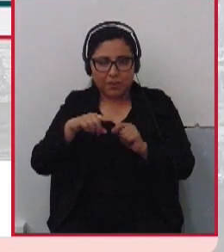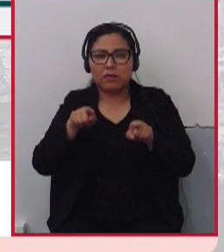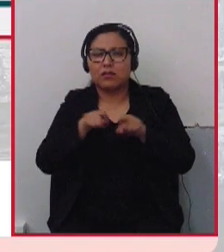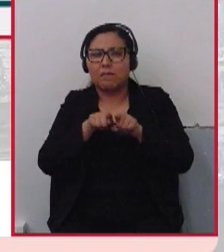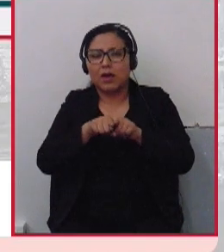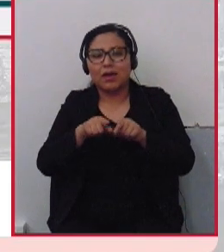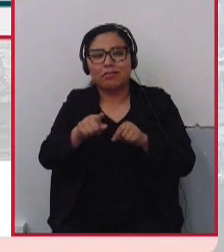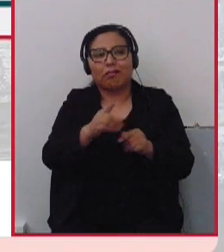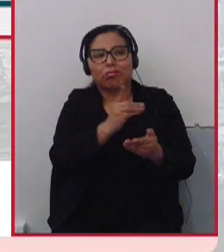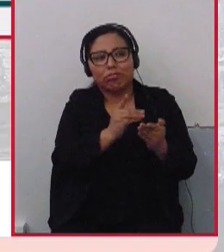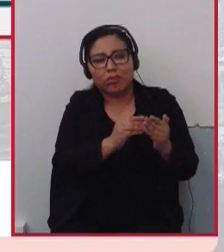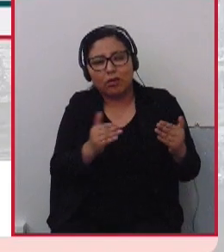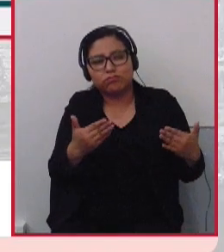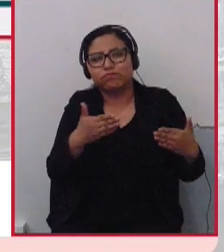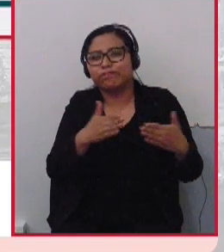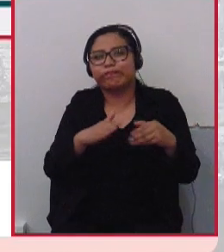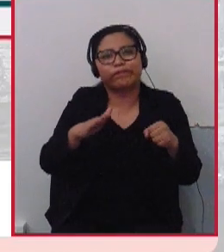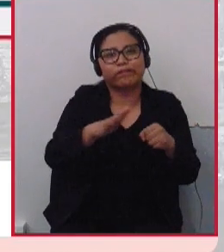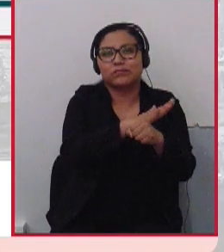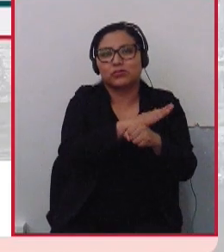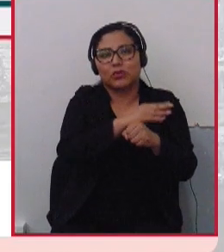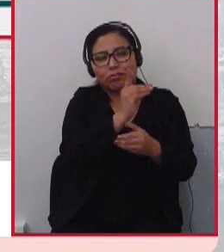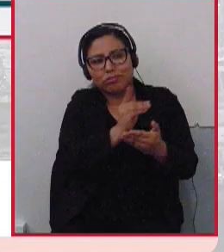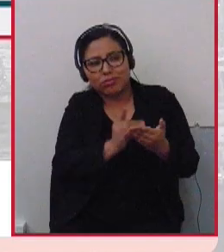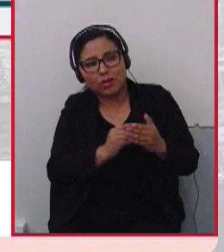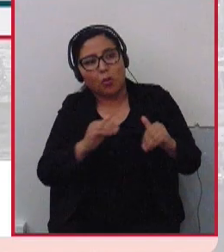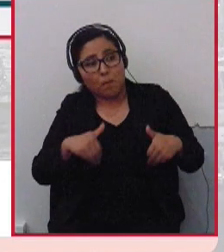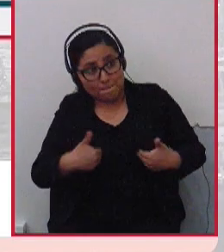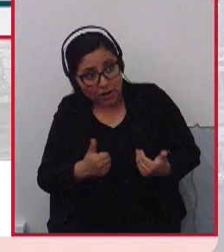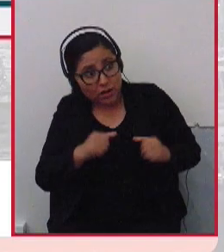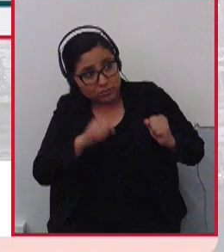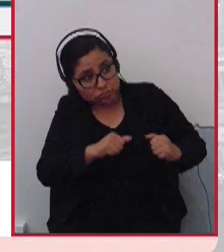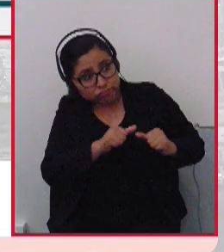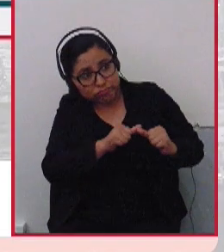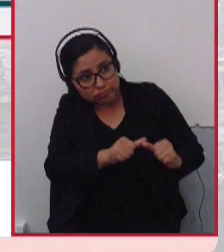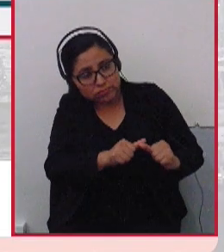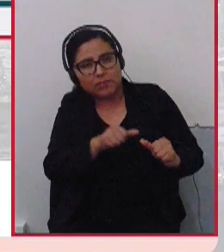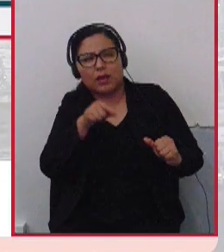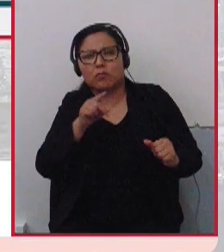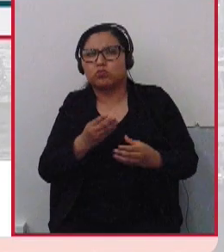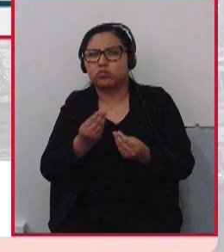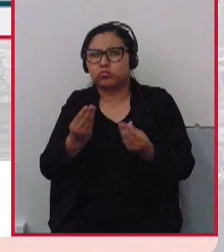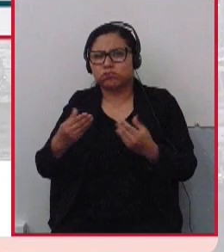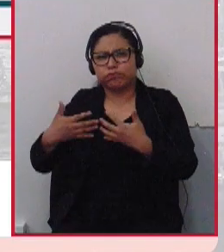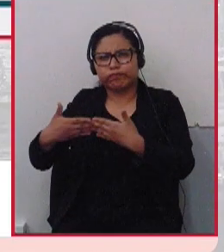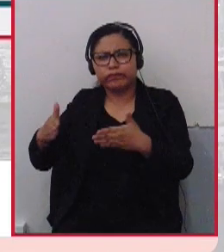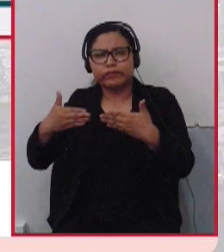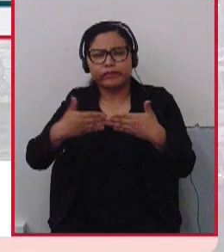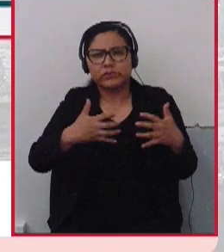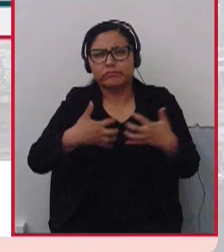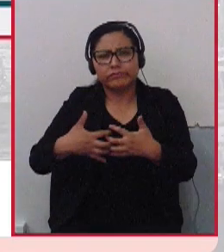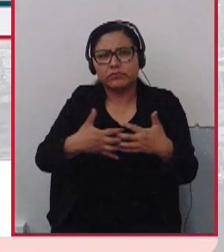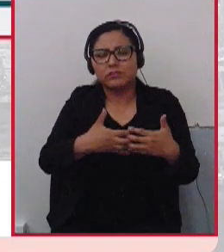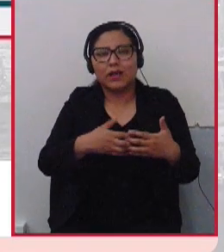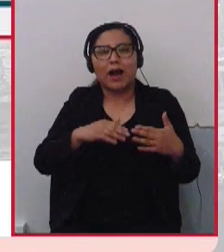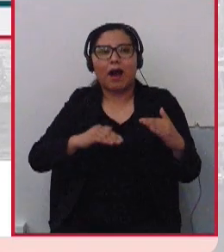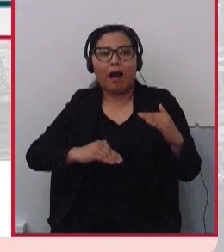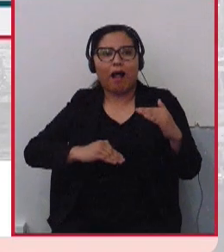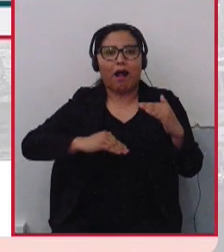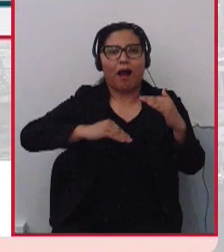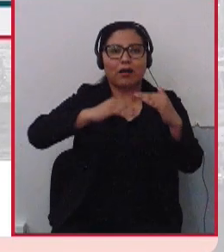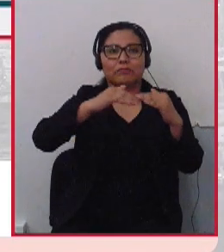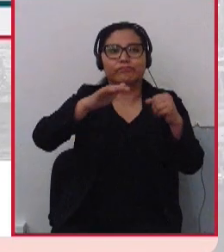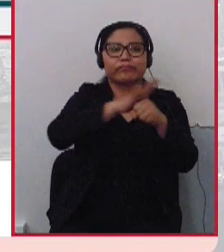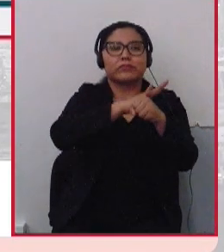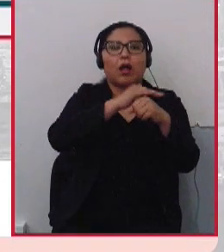de diseño. El primer hito era alcanzar la capacidad de diseño y varios de lo que hemos arrancado plantas que nos piden, alcanza la capacidad de diseño